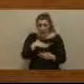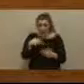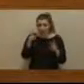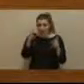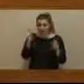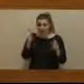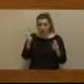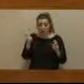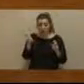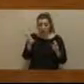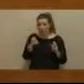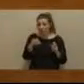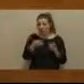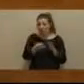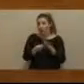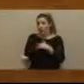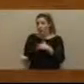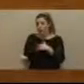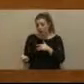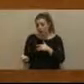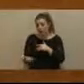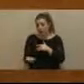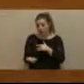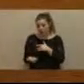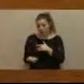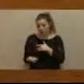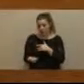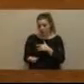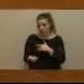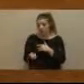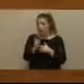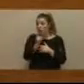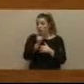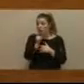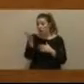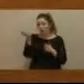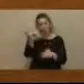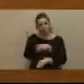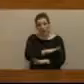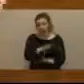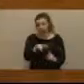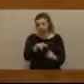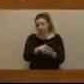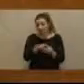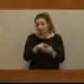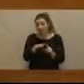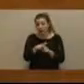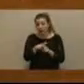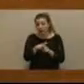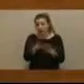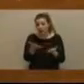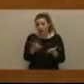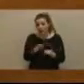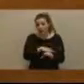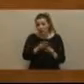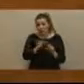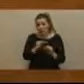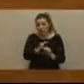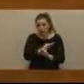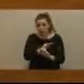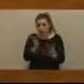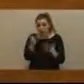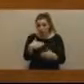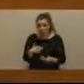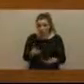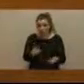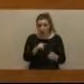no tiene cómo. Ya se lo digo. No tiene cómo. Ni su gobierno, no tienen cómo. Yo